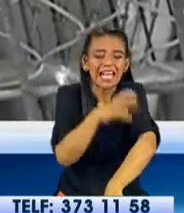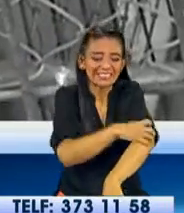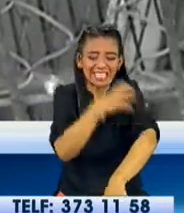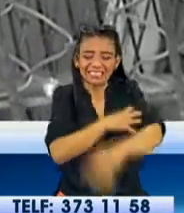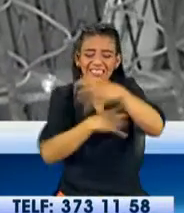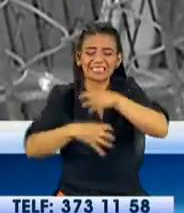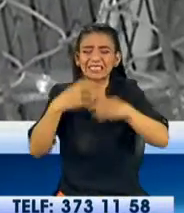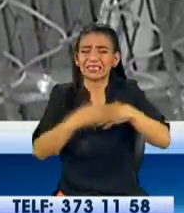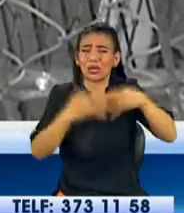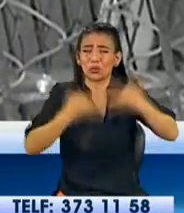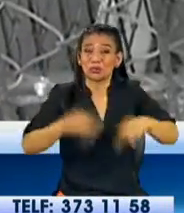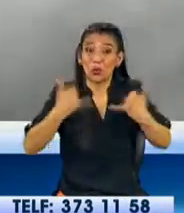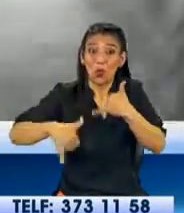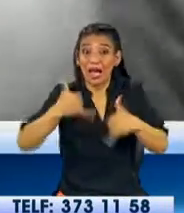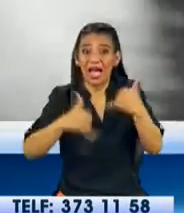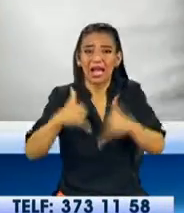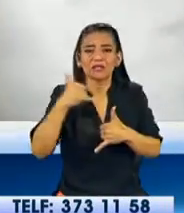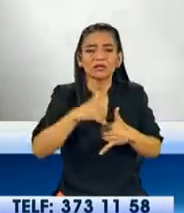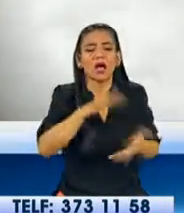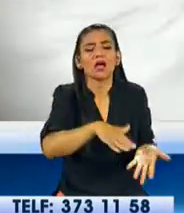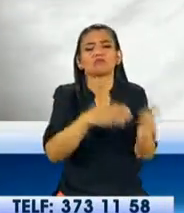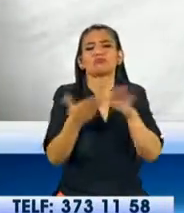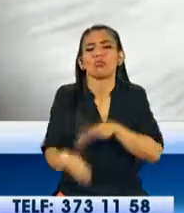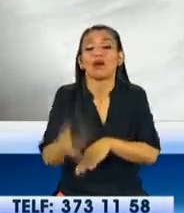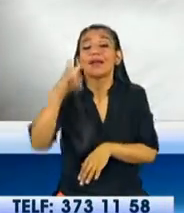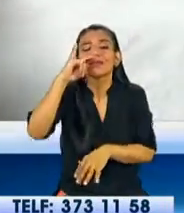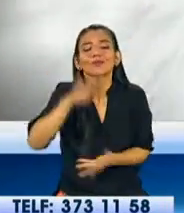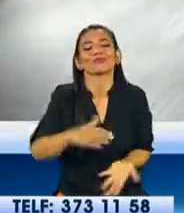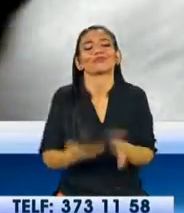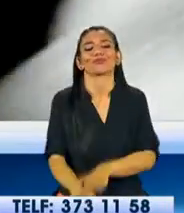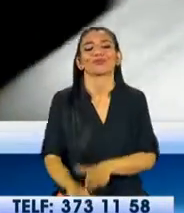jugando cuando subió a la terraza donde se encontraba el animal.